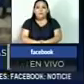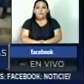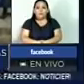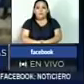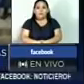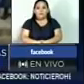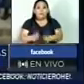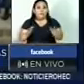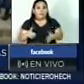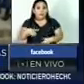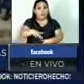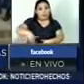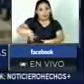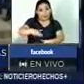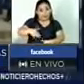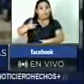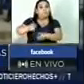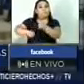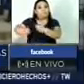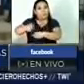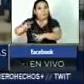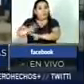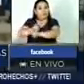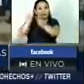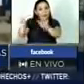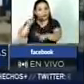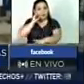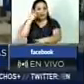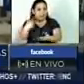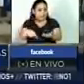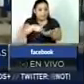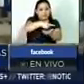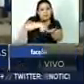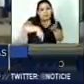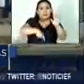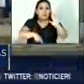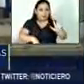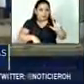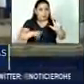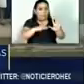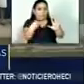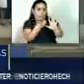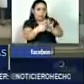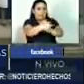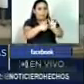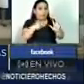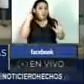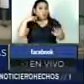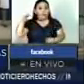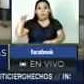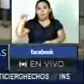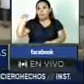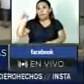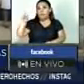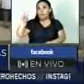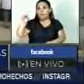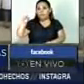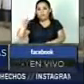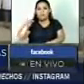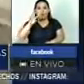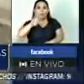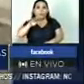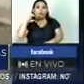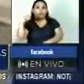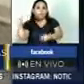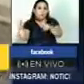Mientras que en el departamento de La Paz, también se capturó a cinco presuntos pandilleros, entre ellos Marvin Eduardo Pérez Cortés, de 40